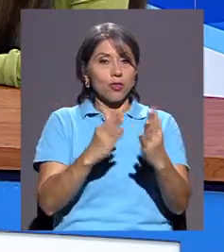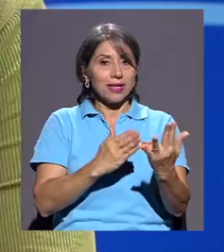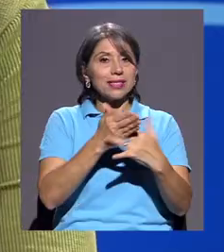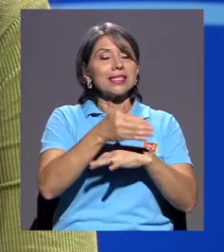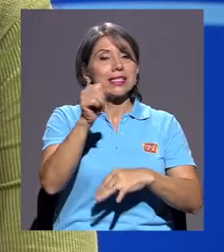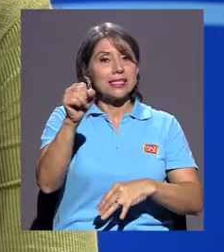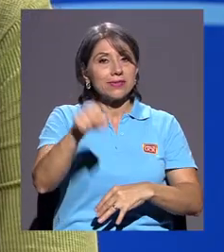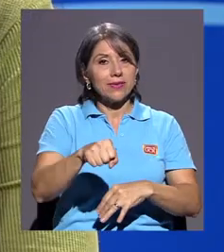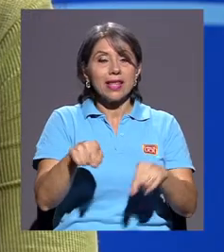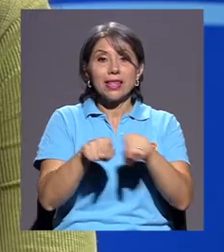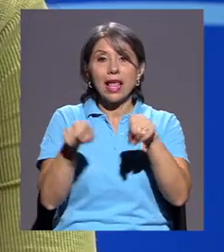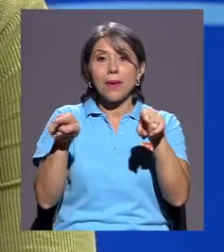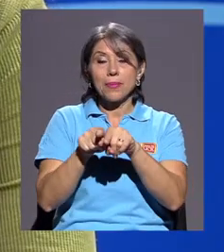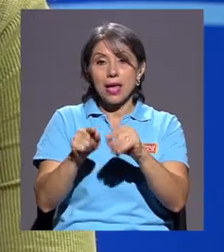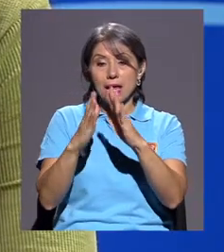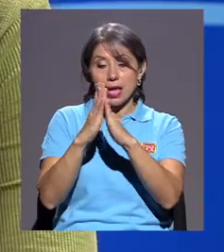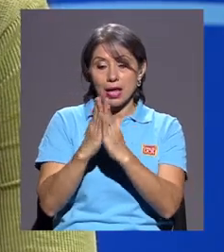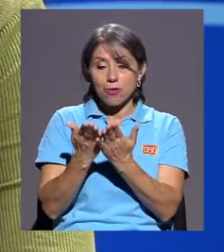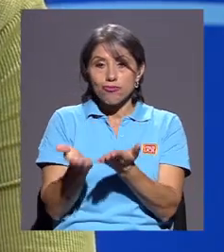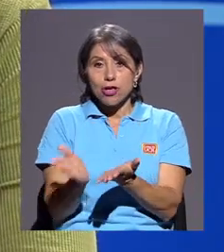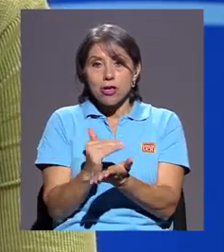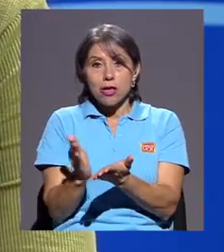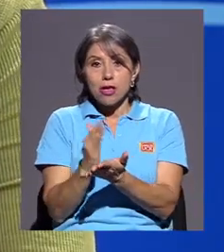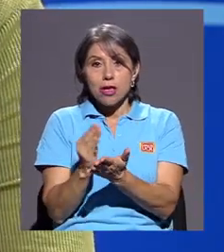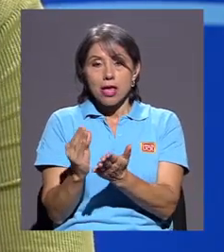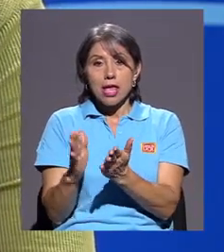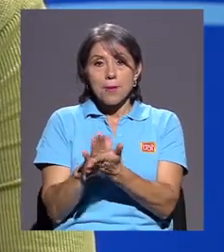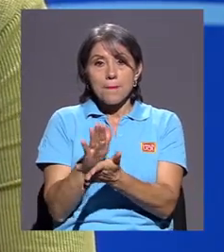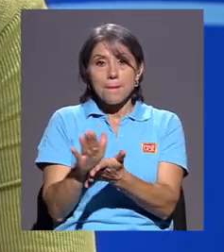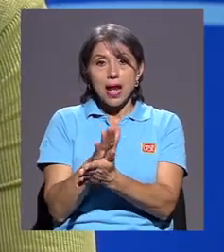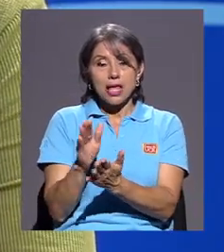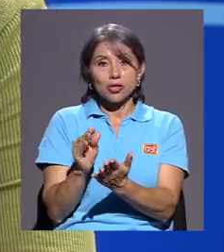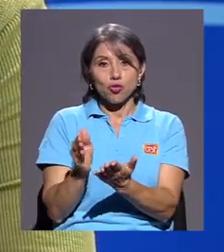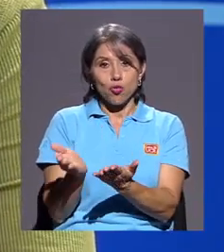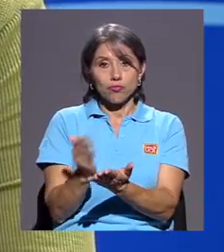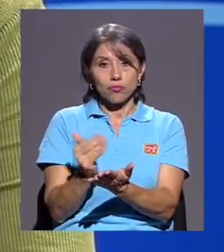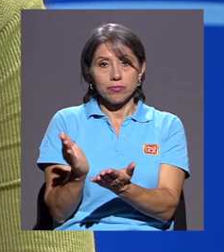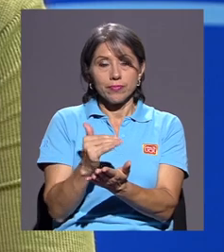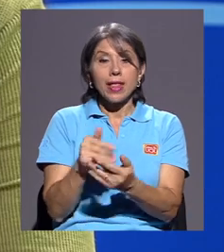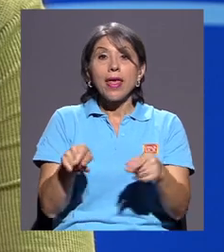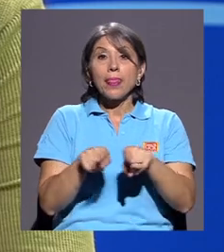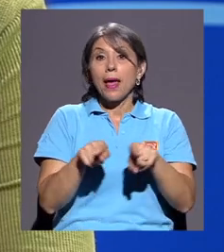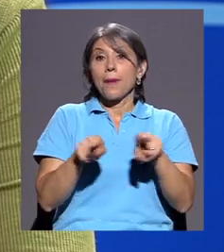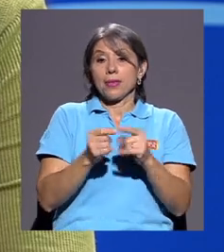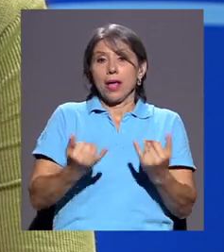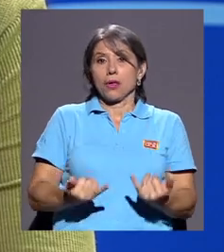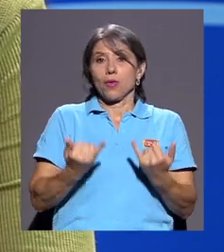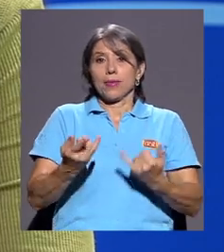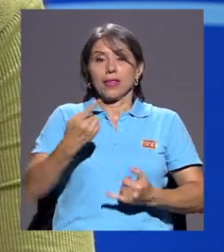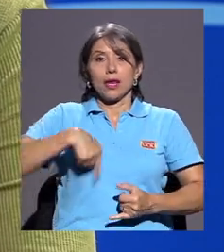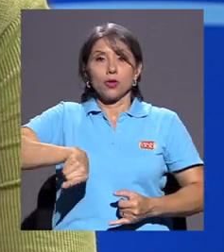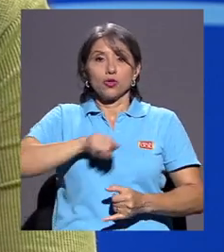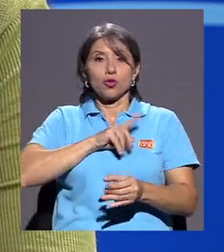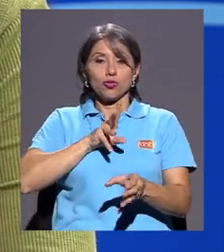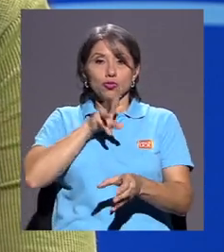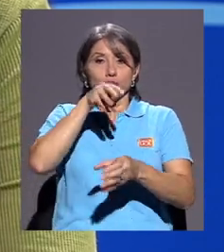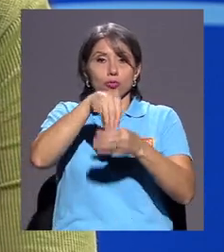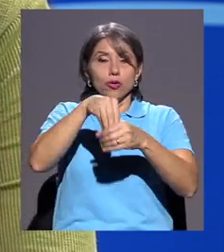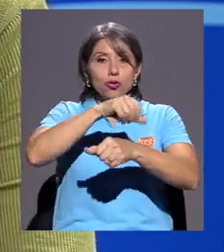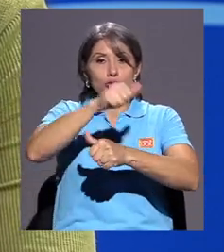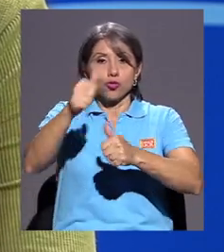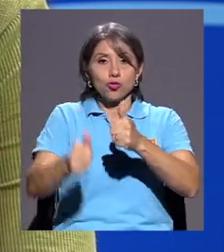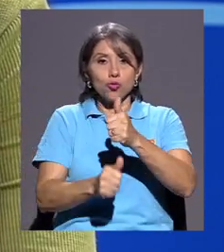supuesto, y también a nivel impreso. Otro hito importante es que, bueno, en la actualidad formamos parte de